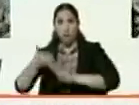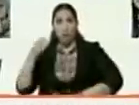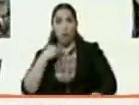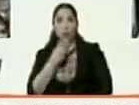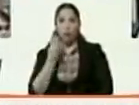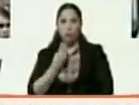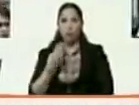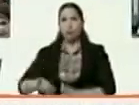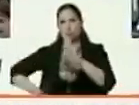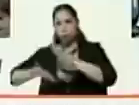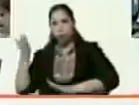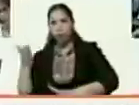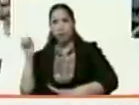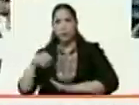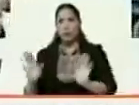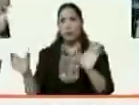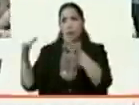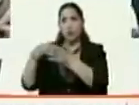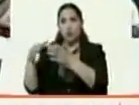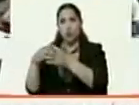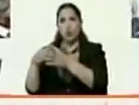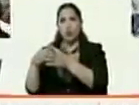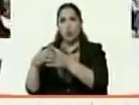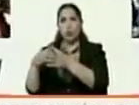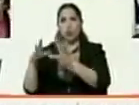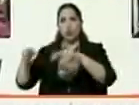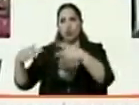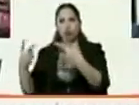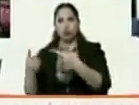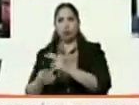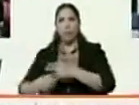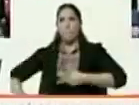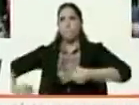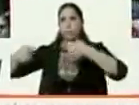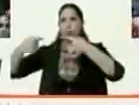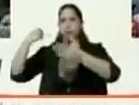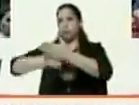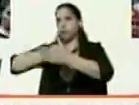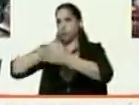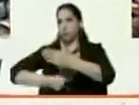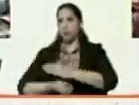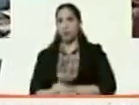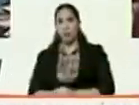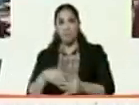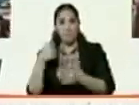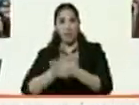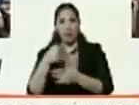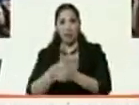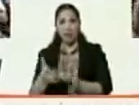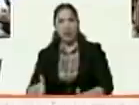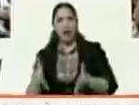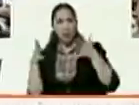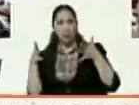juventud. Allá se fue un grupo en la vanguardia, en la batalla. Y la batalla se ganó.